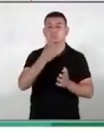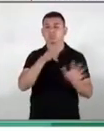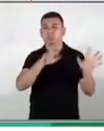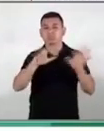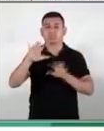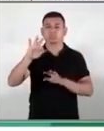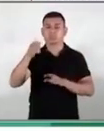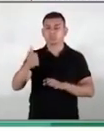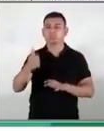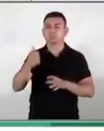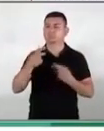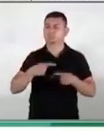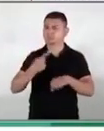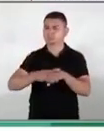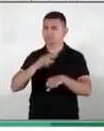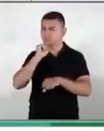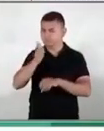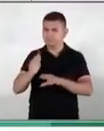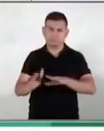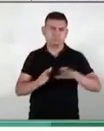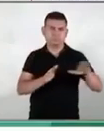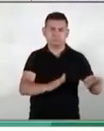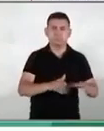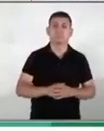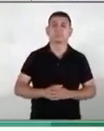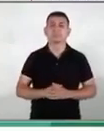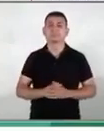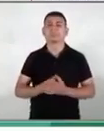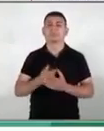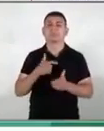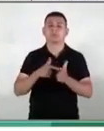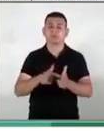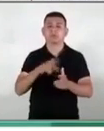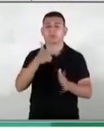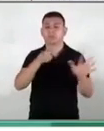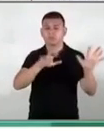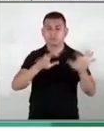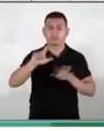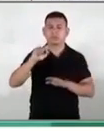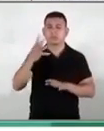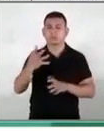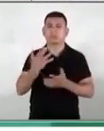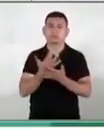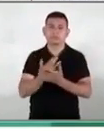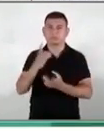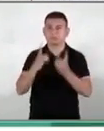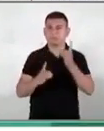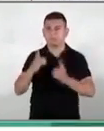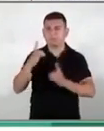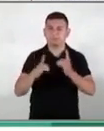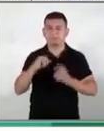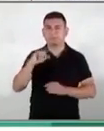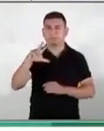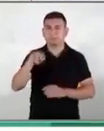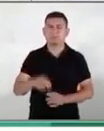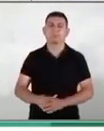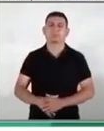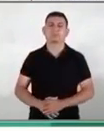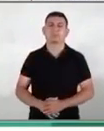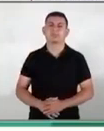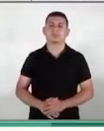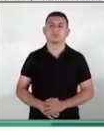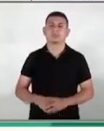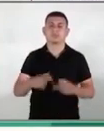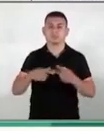2.846 han sido negativos. Tenemos todavía 824 casos sospechosos. De los